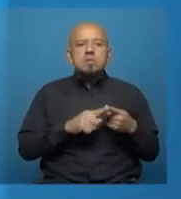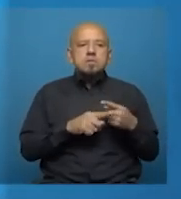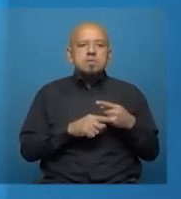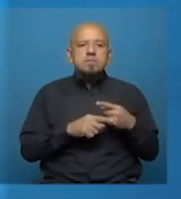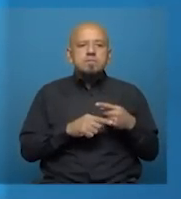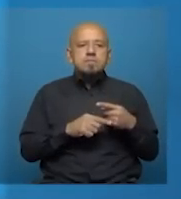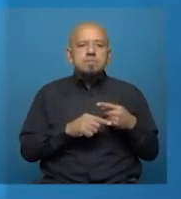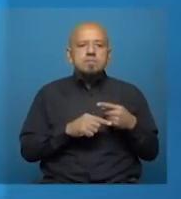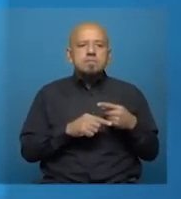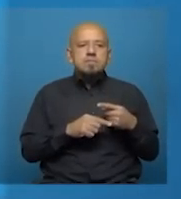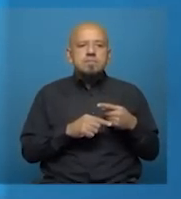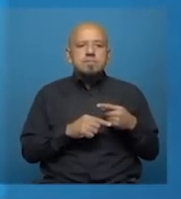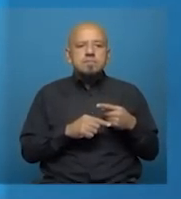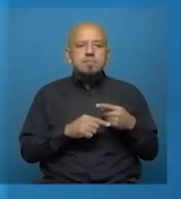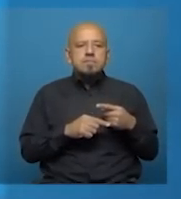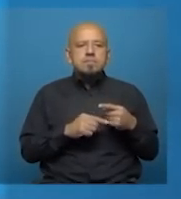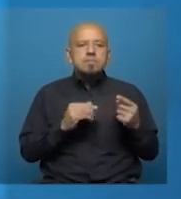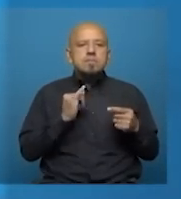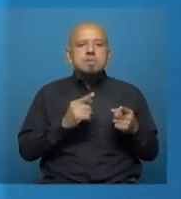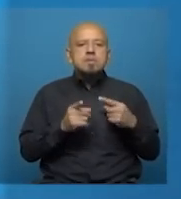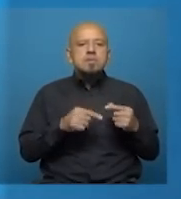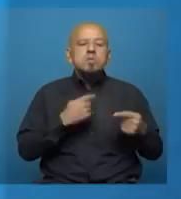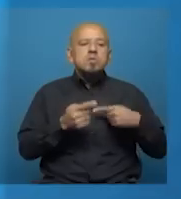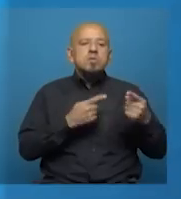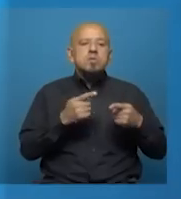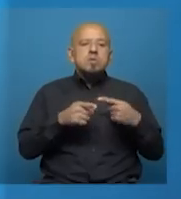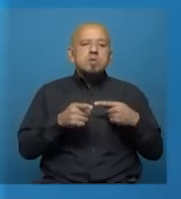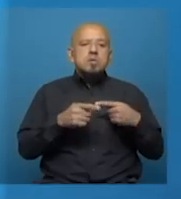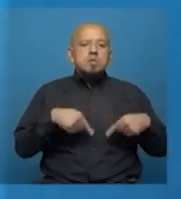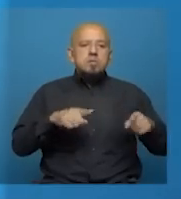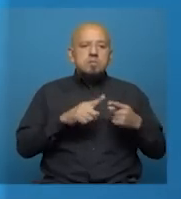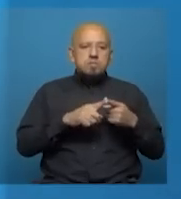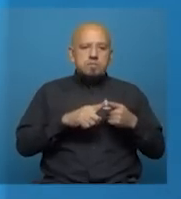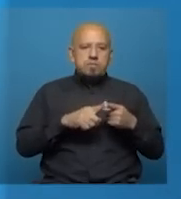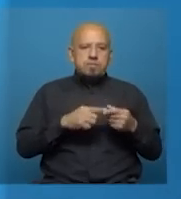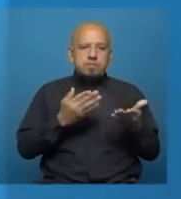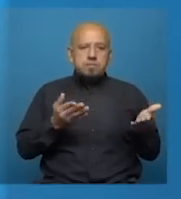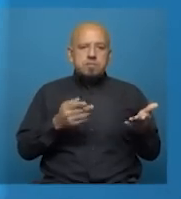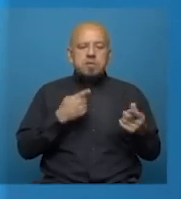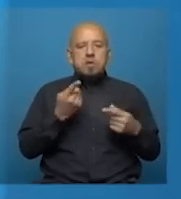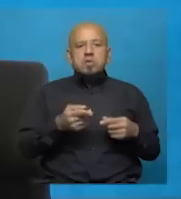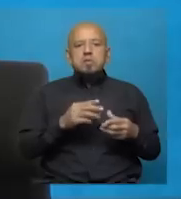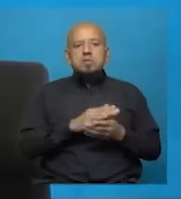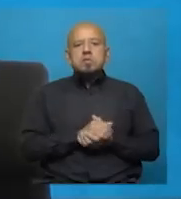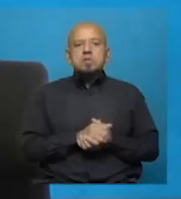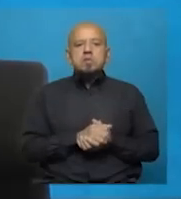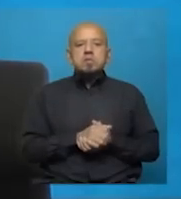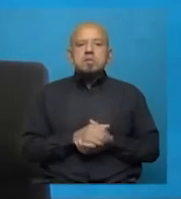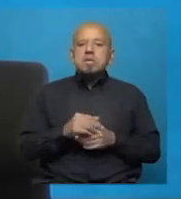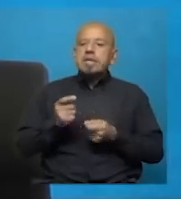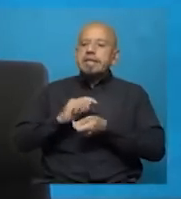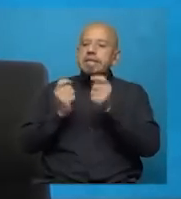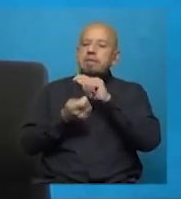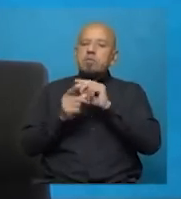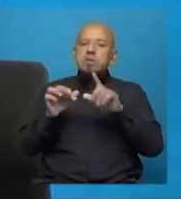el fiscal general Gómez decide que el caso pase a otras manos. ¿Qué lectura hace de los cambios en la